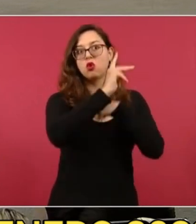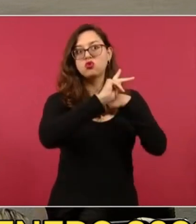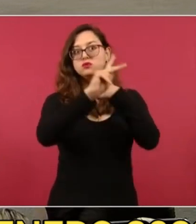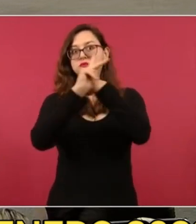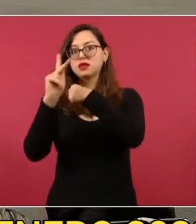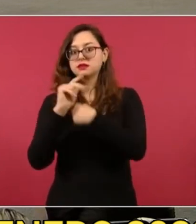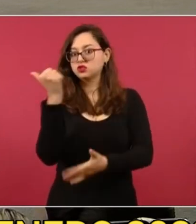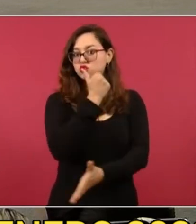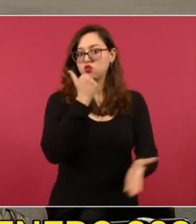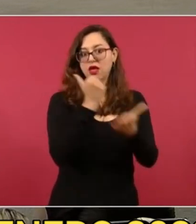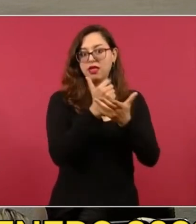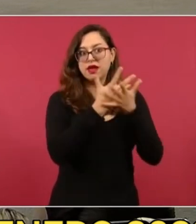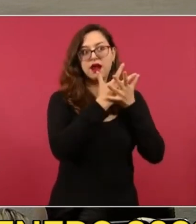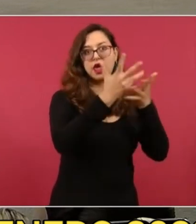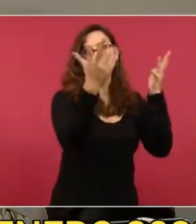del mundo.